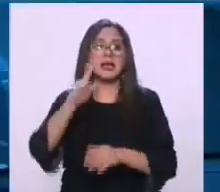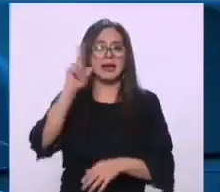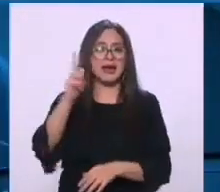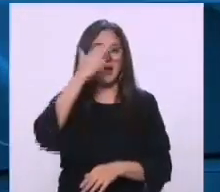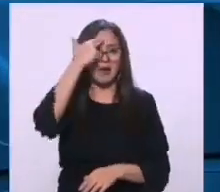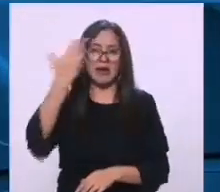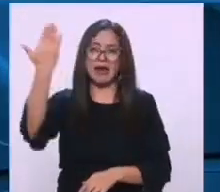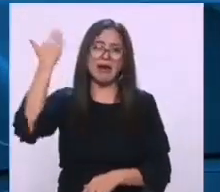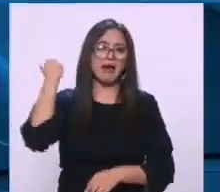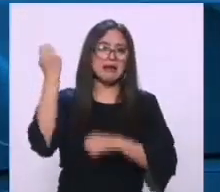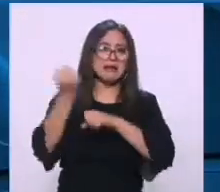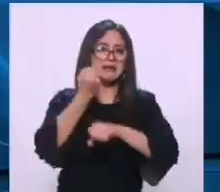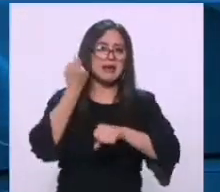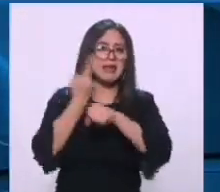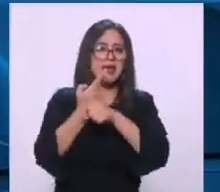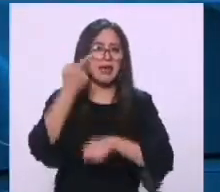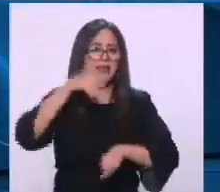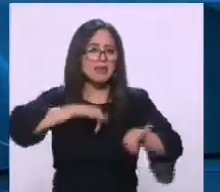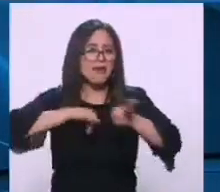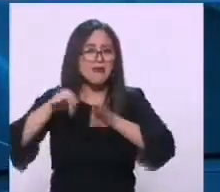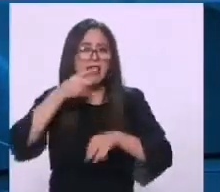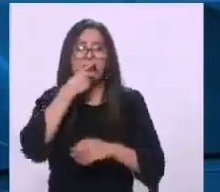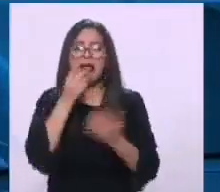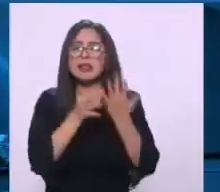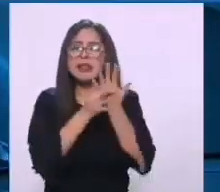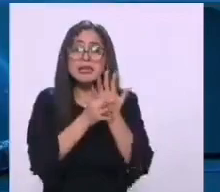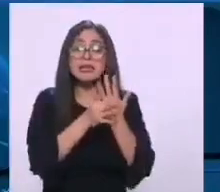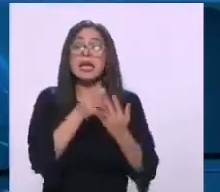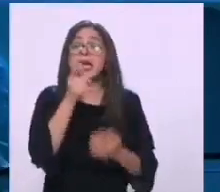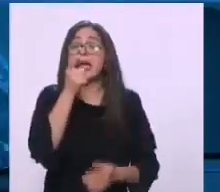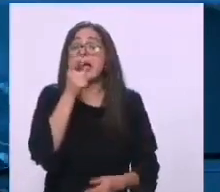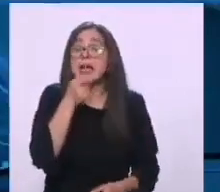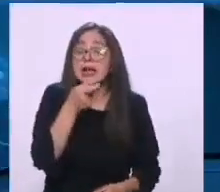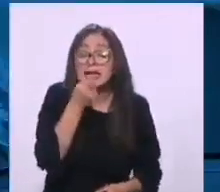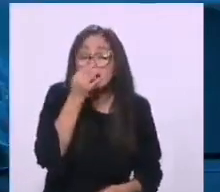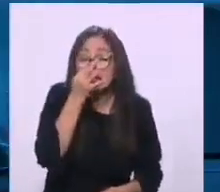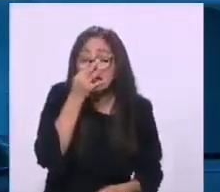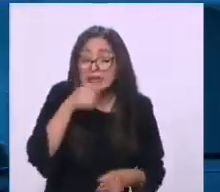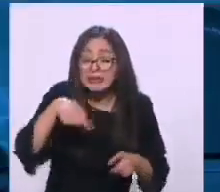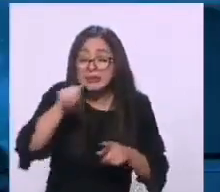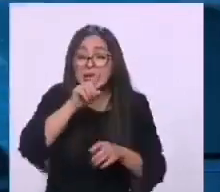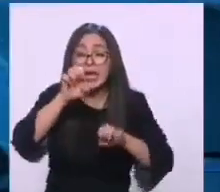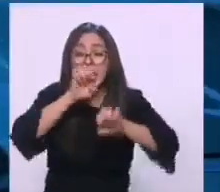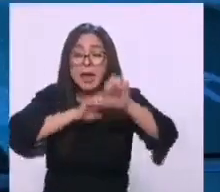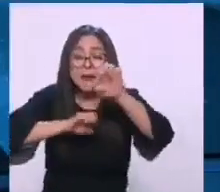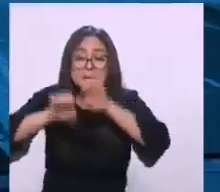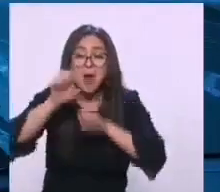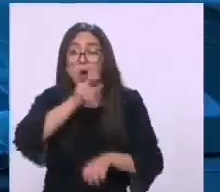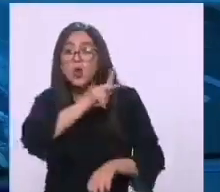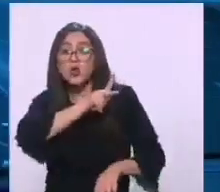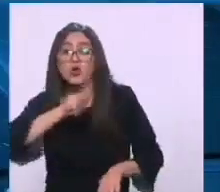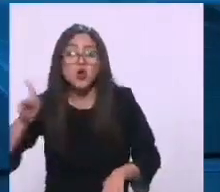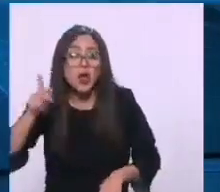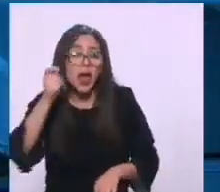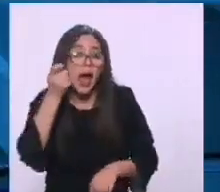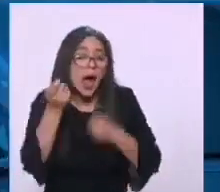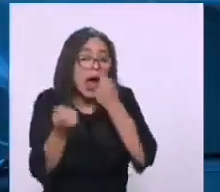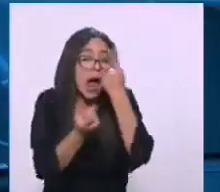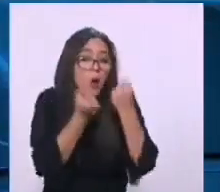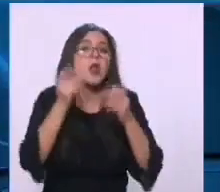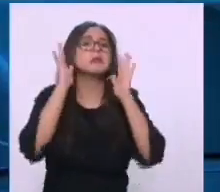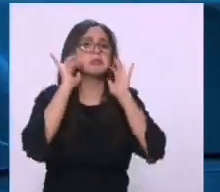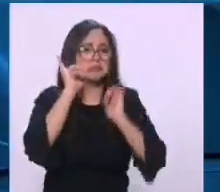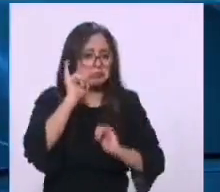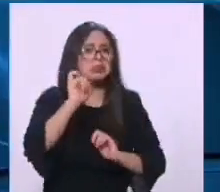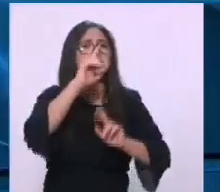recordemos que ha dicho que casi todas las empresas, casi todas las fábricas acataron las medidas sugeridas por